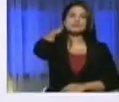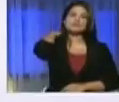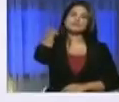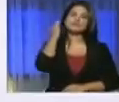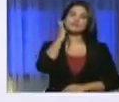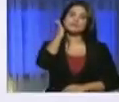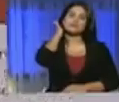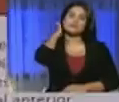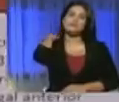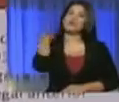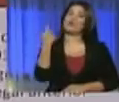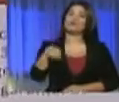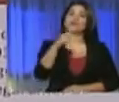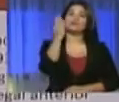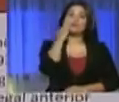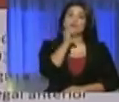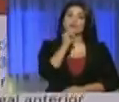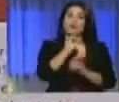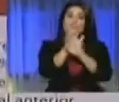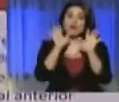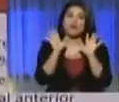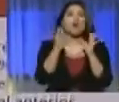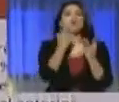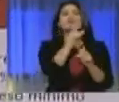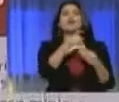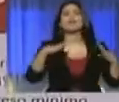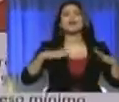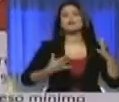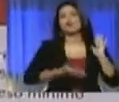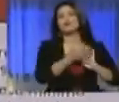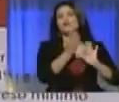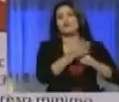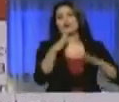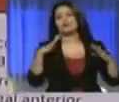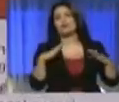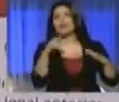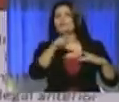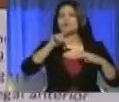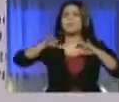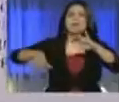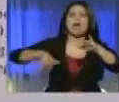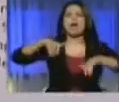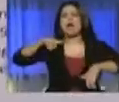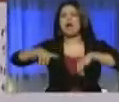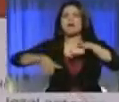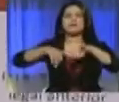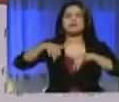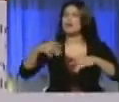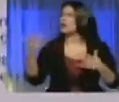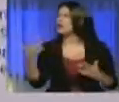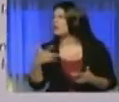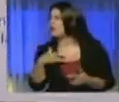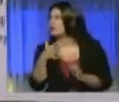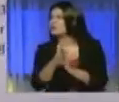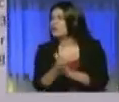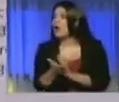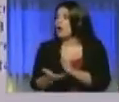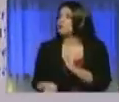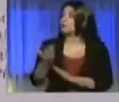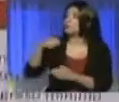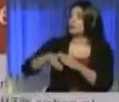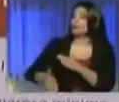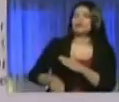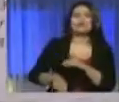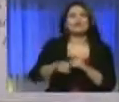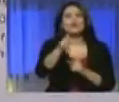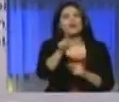Para que se informen bien, porque hay mucha gente de vacaciones, mucha gente por allá en la playa. ¿Qué? ¿Qué? ¿Que aumentaron? ¿Qué? ¿Cómo que dice el amigo nuestro?